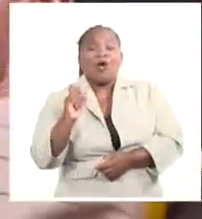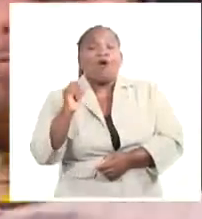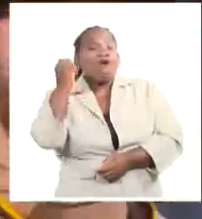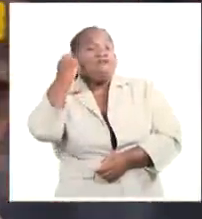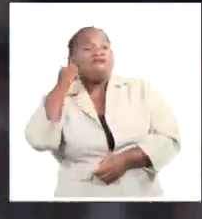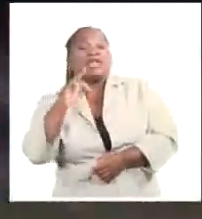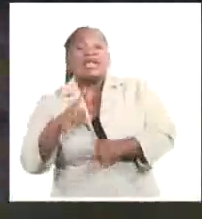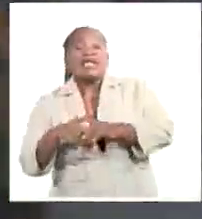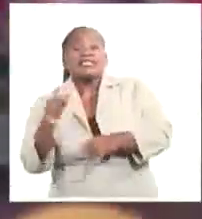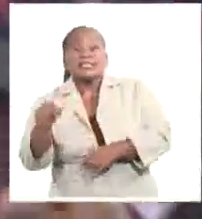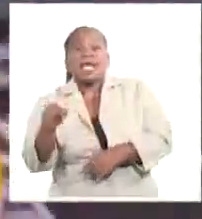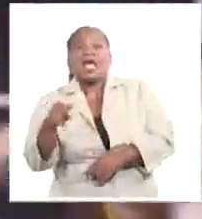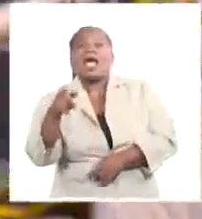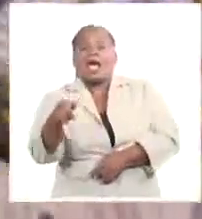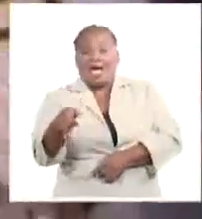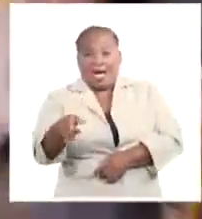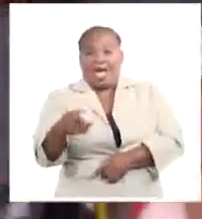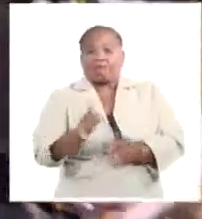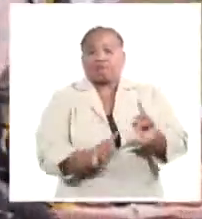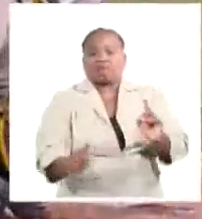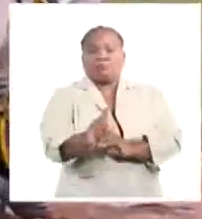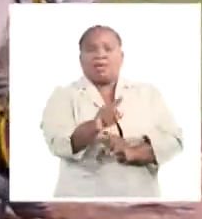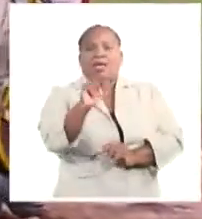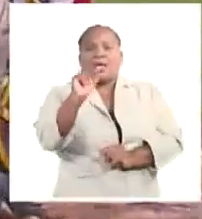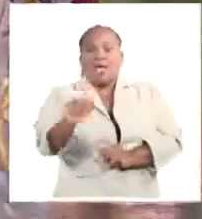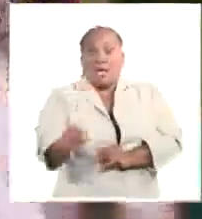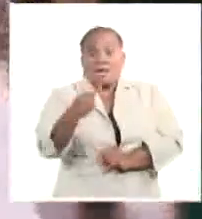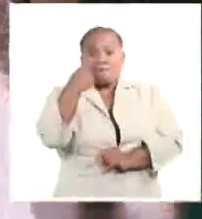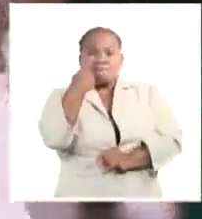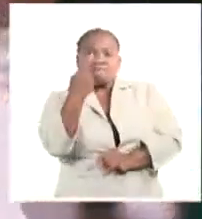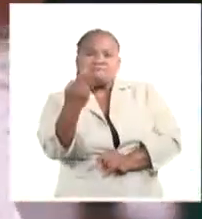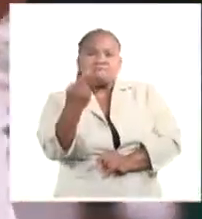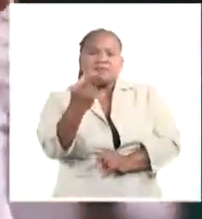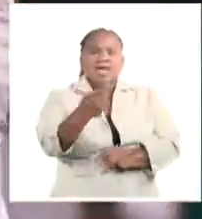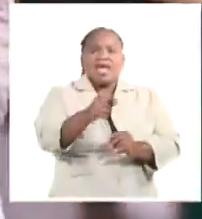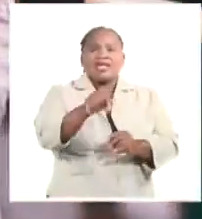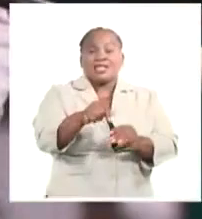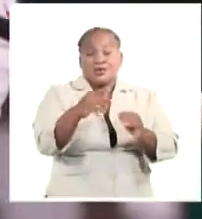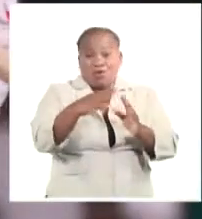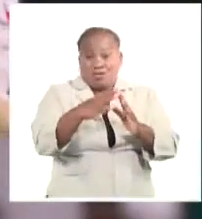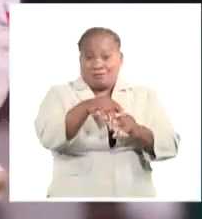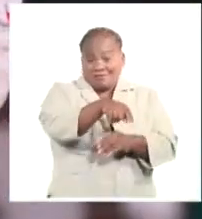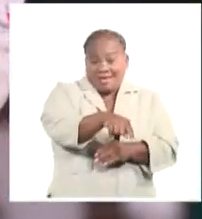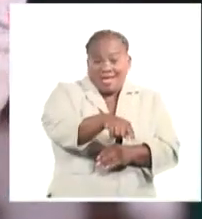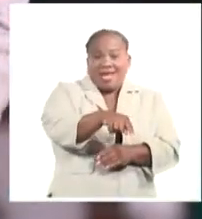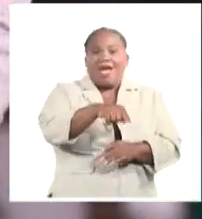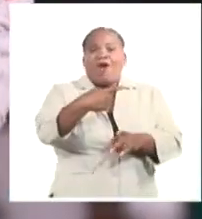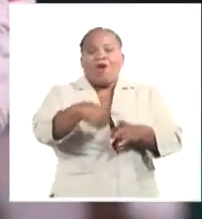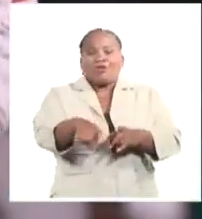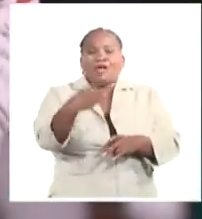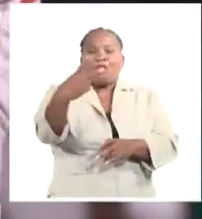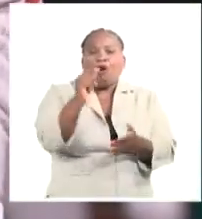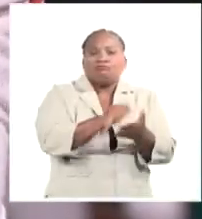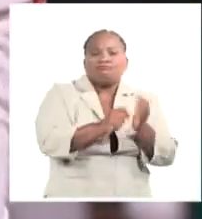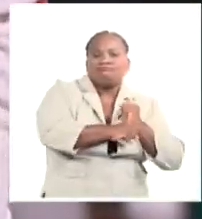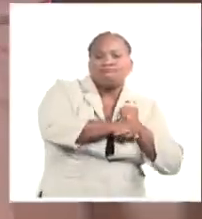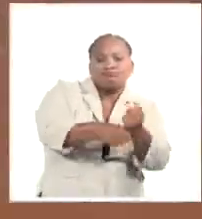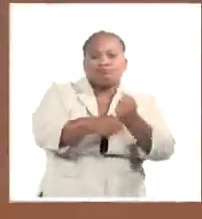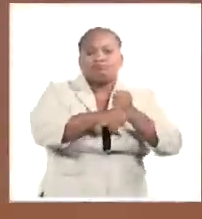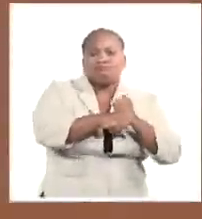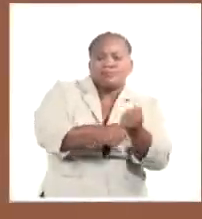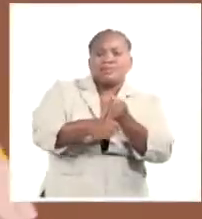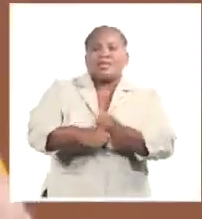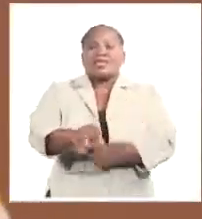la delantera. Padres igualó en la parte alta del cuarto episodio y los de casa ripostaron con otras 2 anotaciones. En el